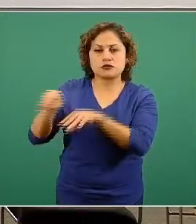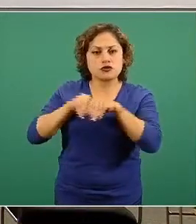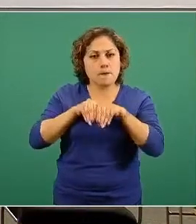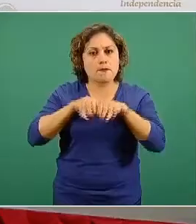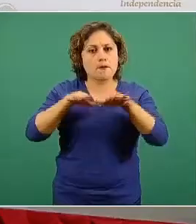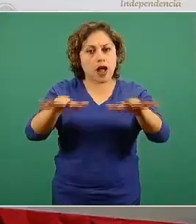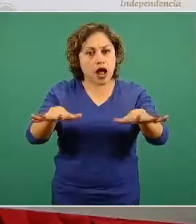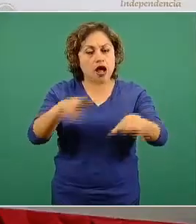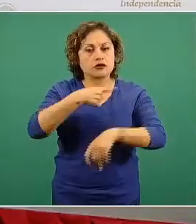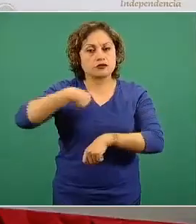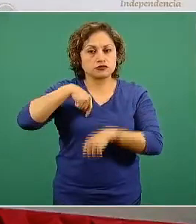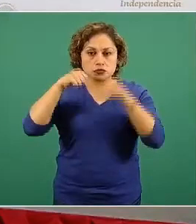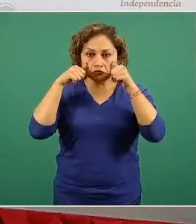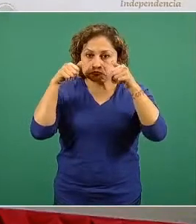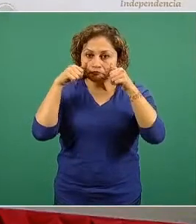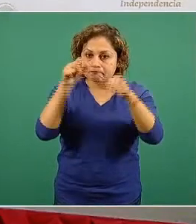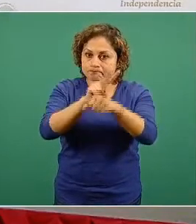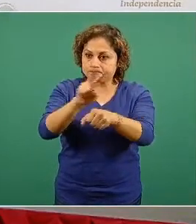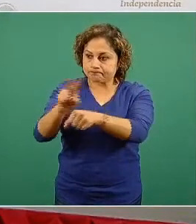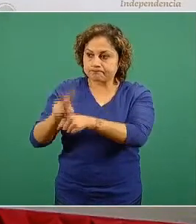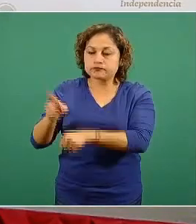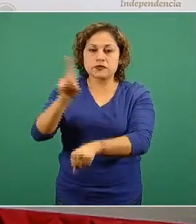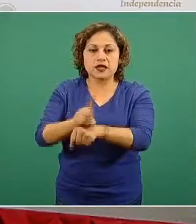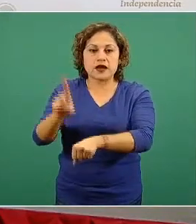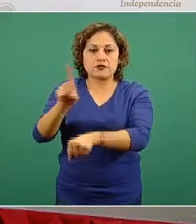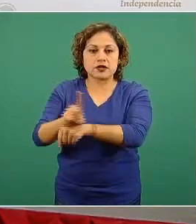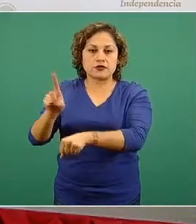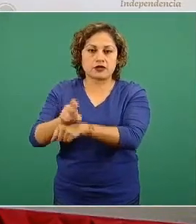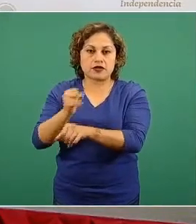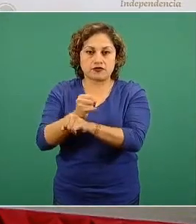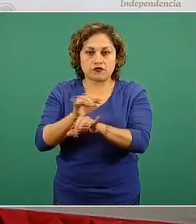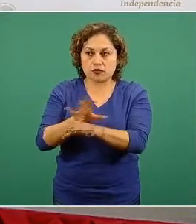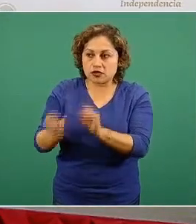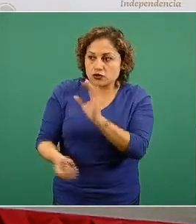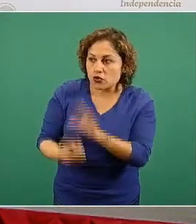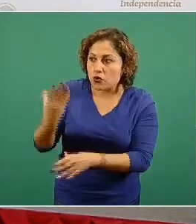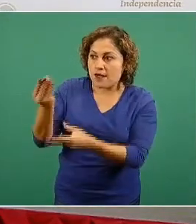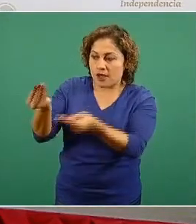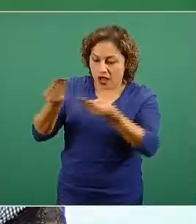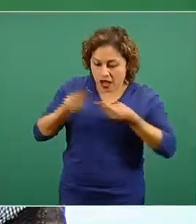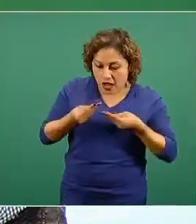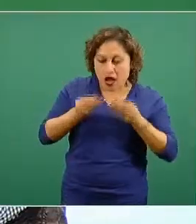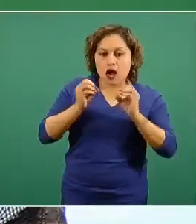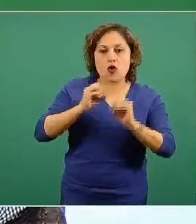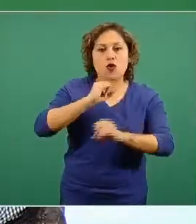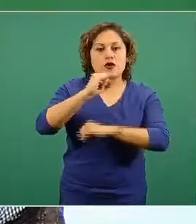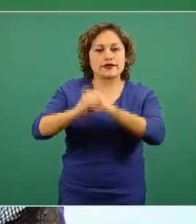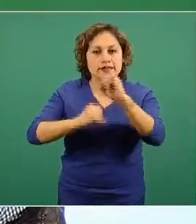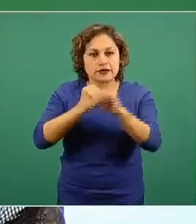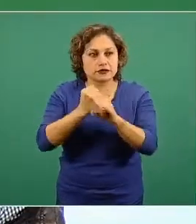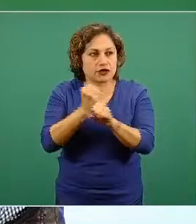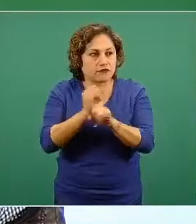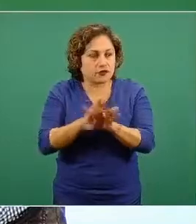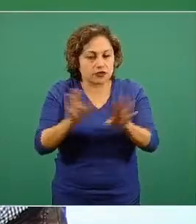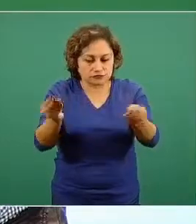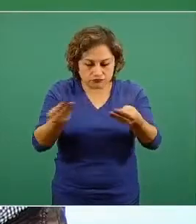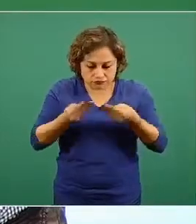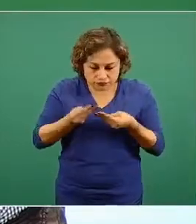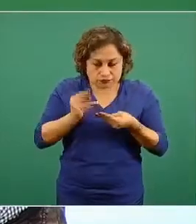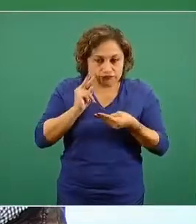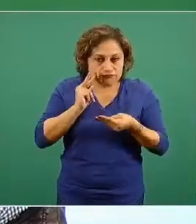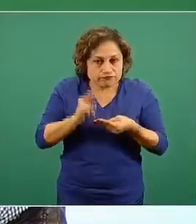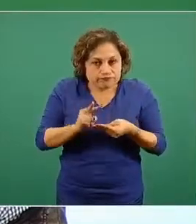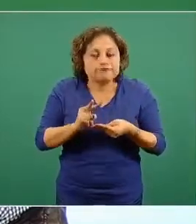y estamos muy al pendiente de cualquier información o situación de riesgo internacional ante el cual tuviera